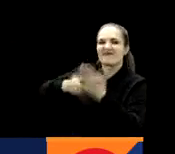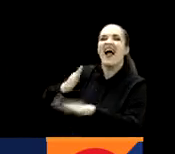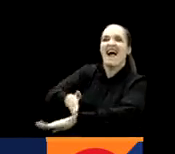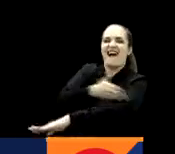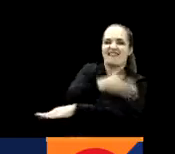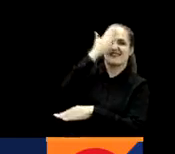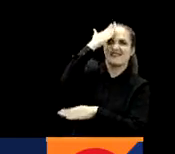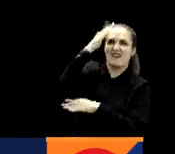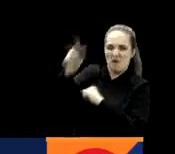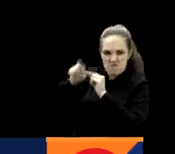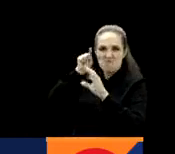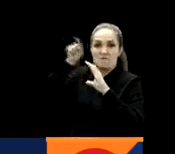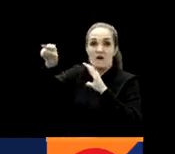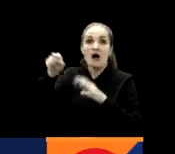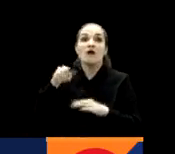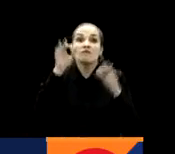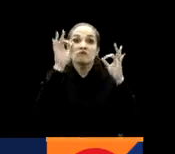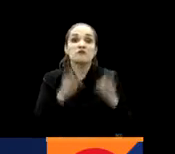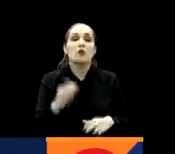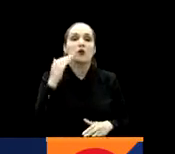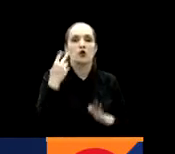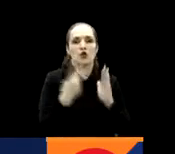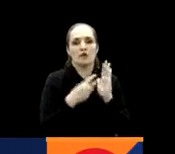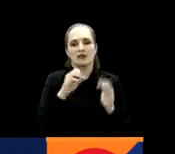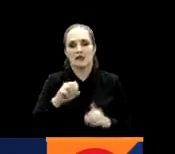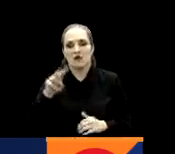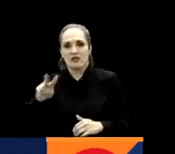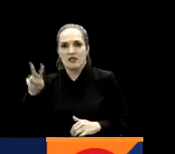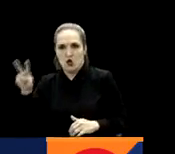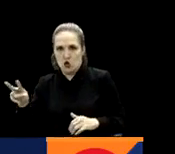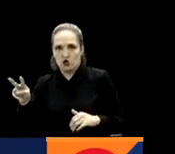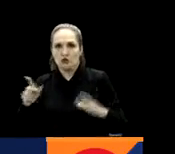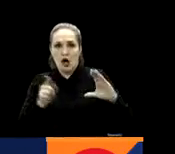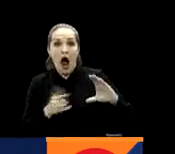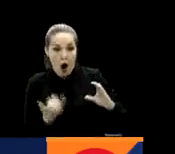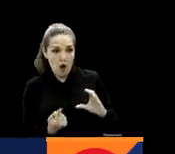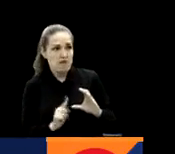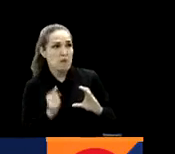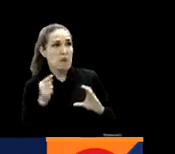debería producirse en el otoño boreal de 2022 a 11 millones de kilómetros de distancia del planeta